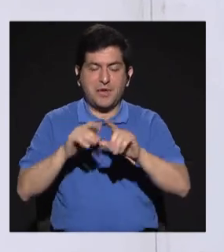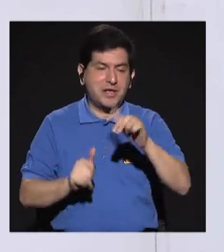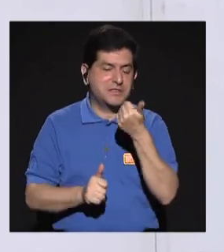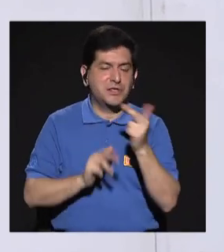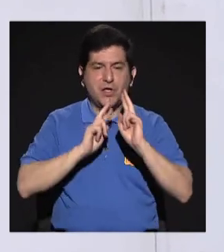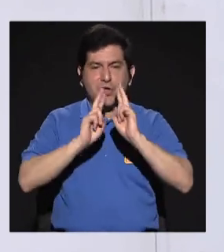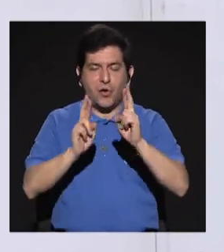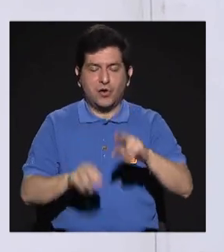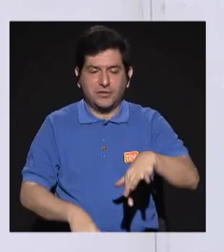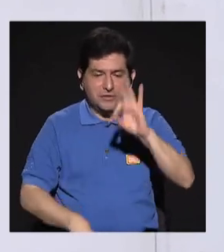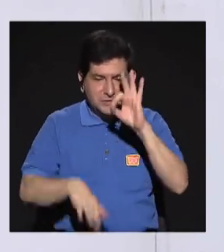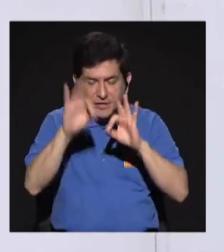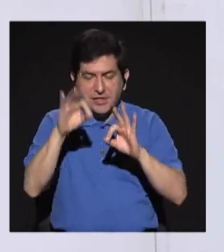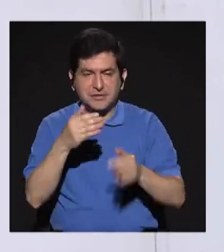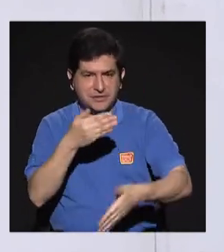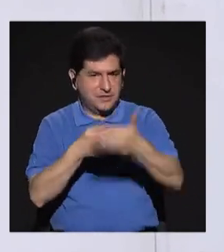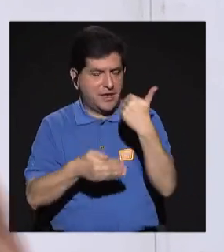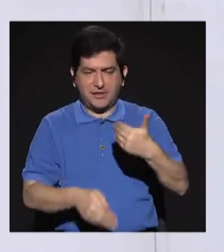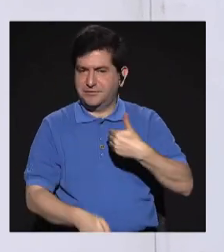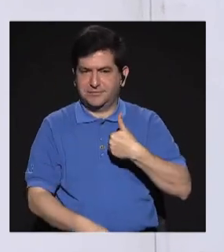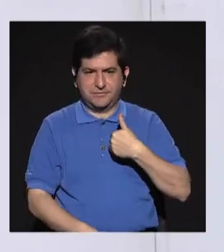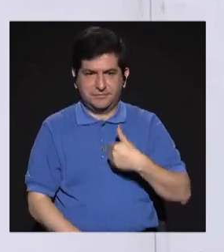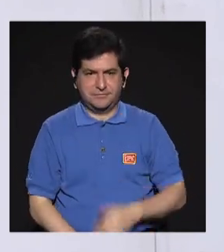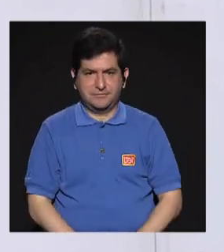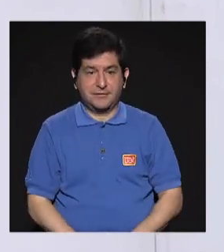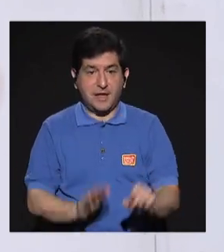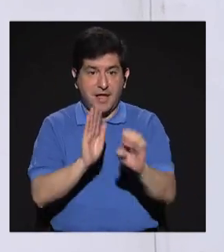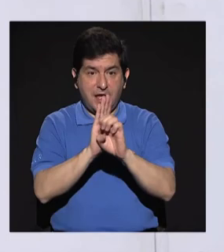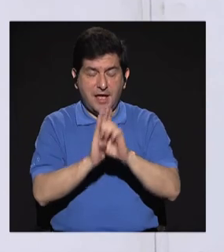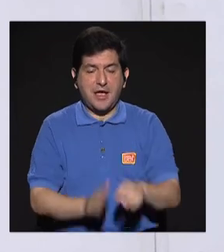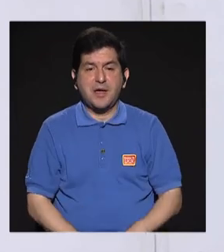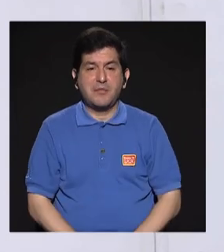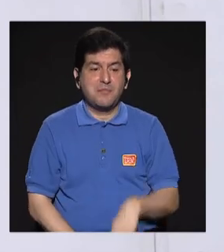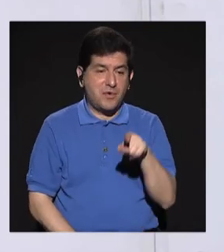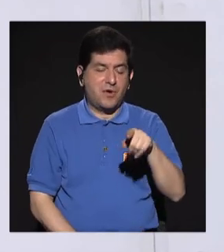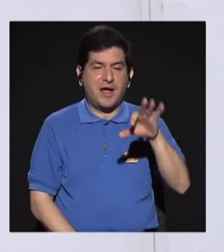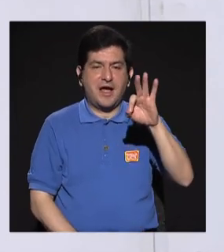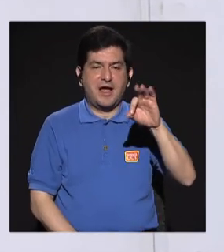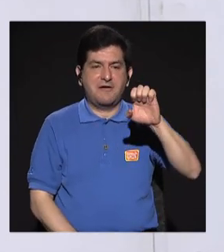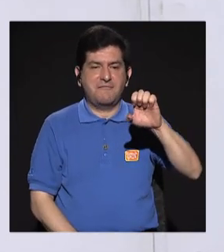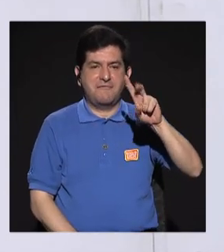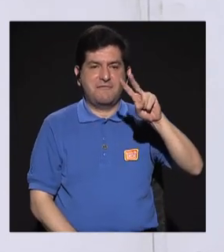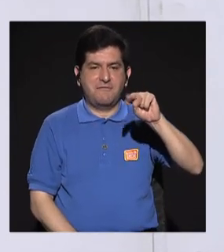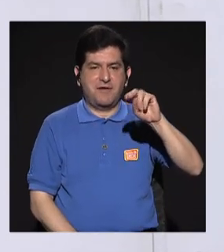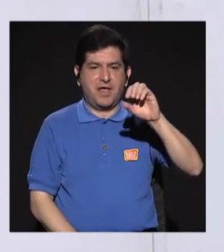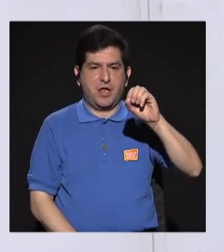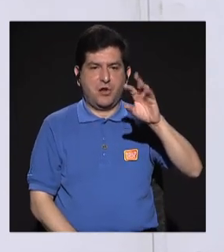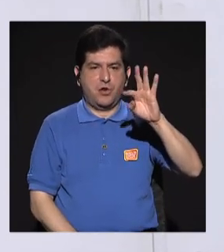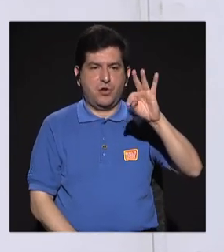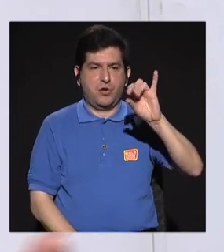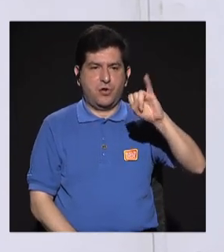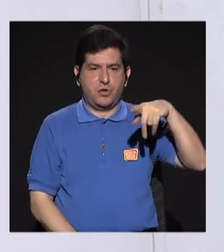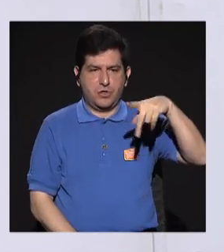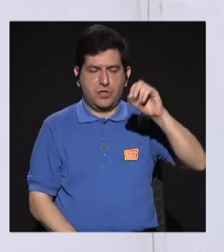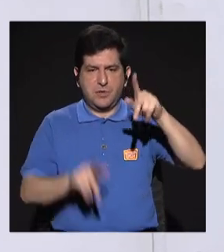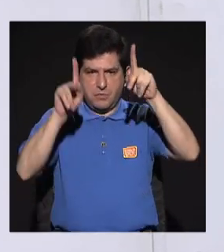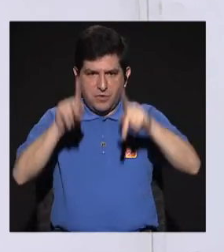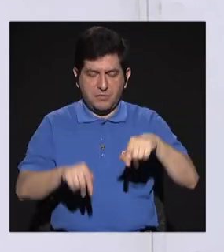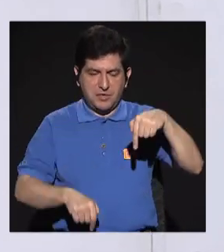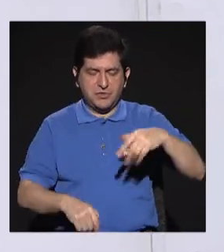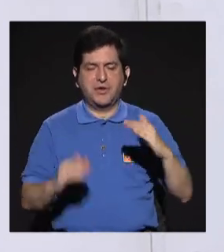y obtener otras respuestas que no nos habíamos hecho antes por ejemplo el fenotipo de los individuos que habitaron nuestro